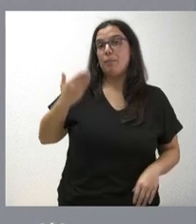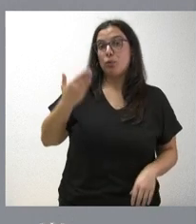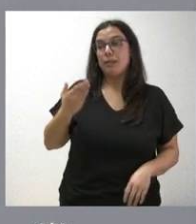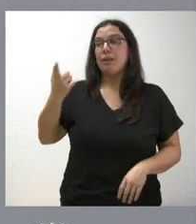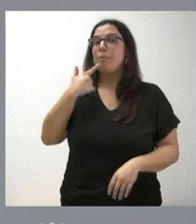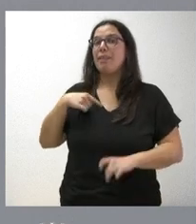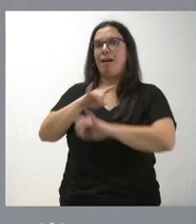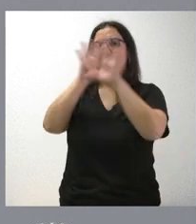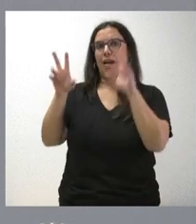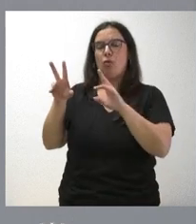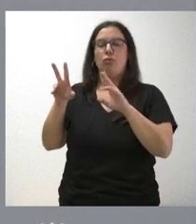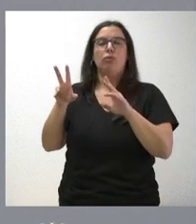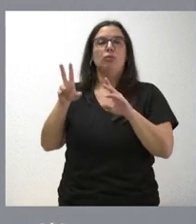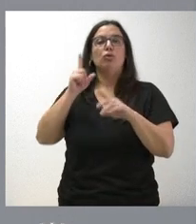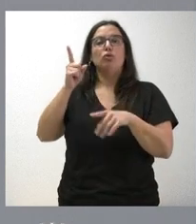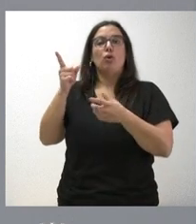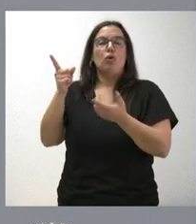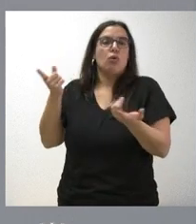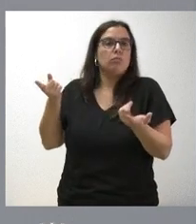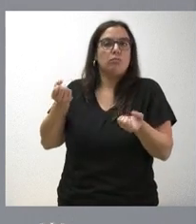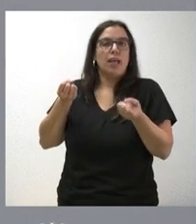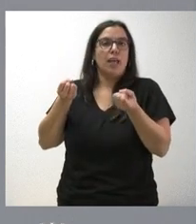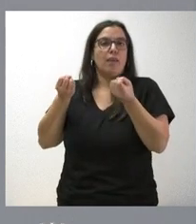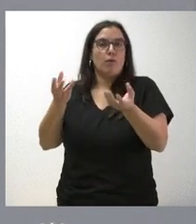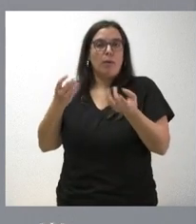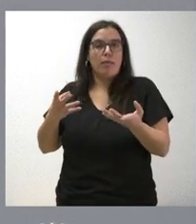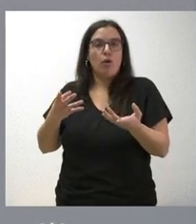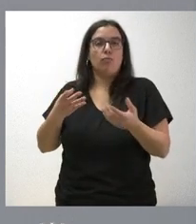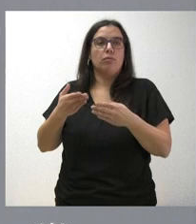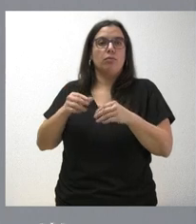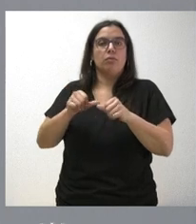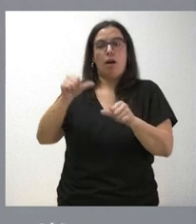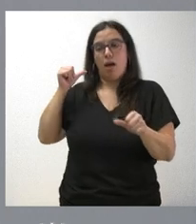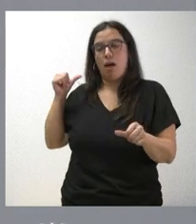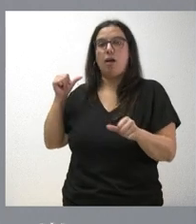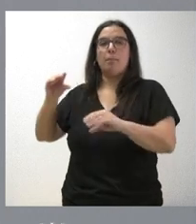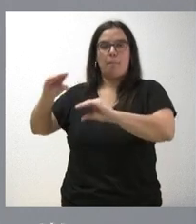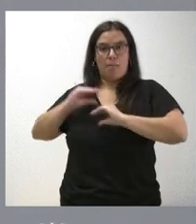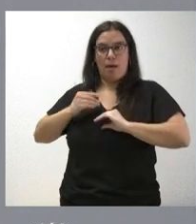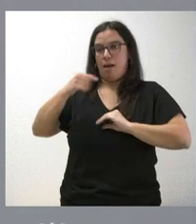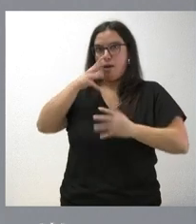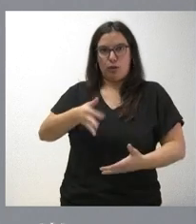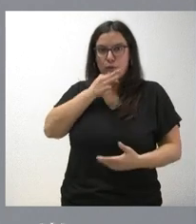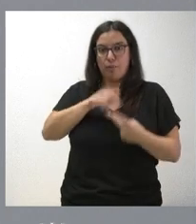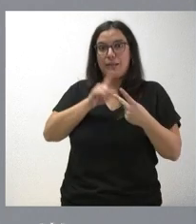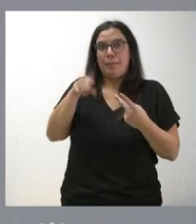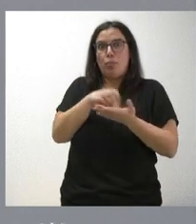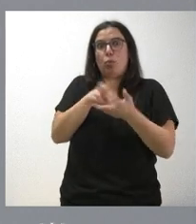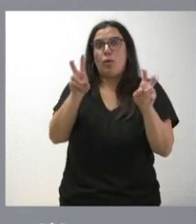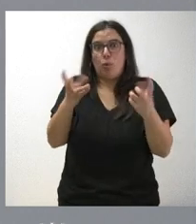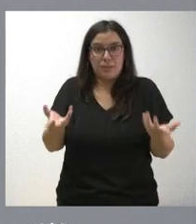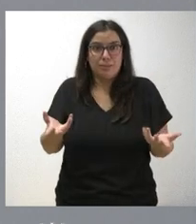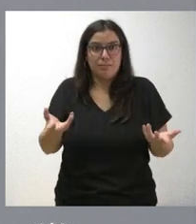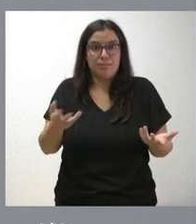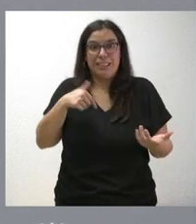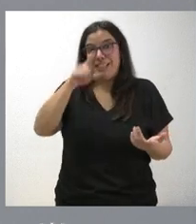dudas que hay No solamente la información que se suele entregar otras veces y que a día de hoy no se ha entregado sino las nuevas inquietudes que se han presentado que esa es una novedad